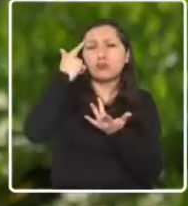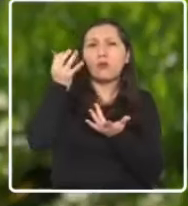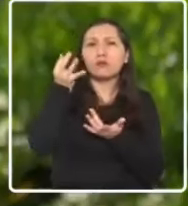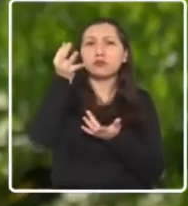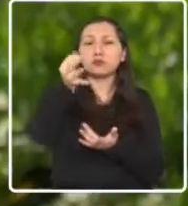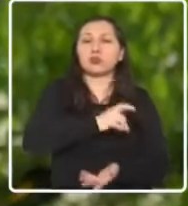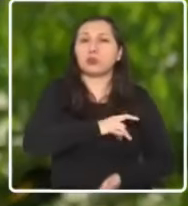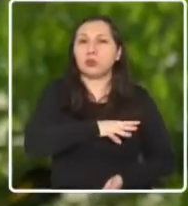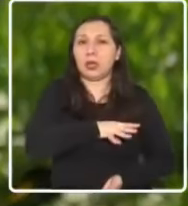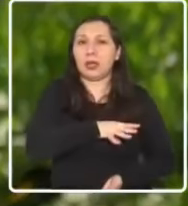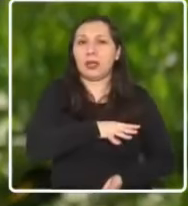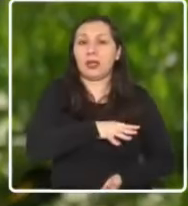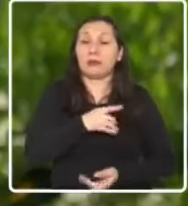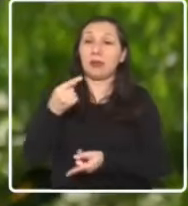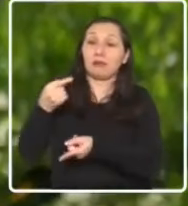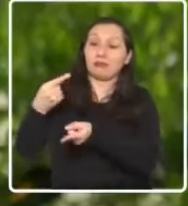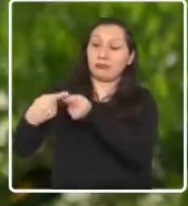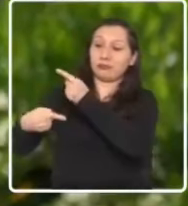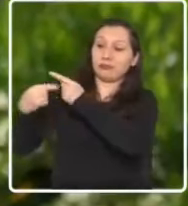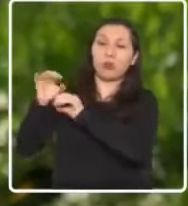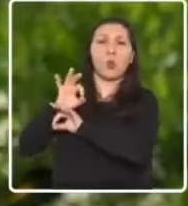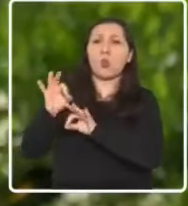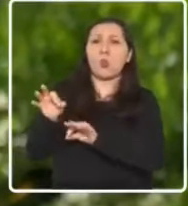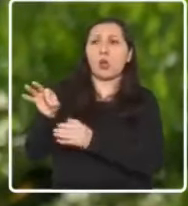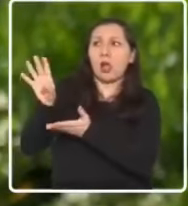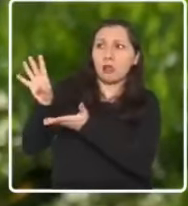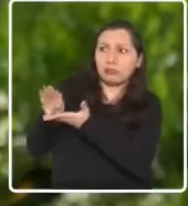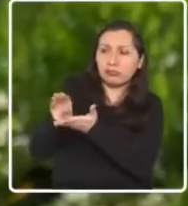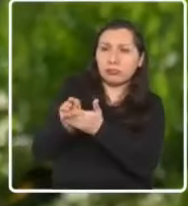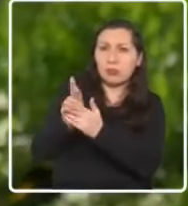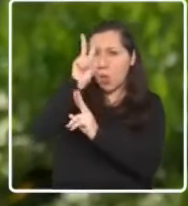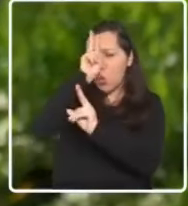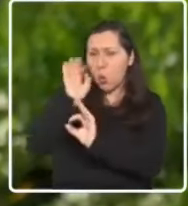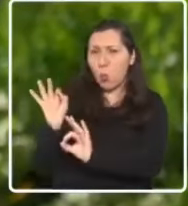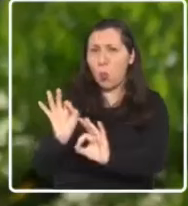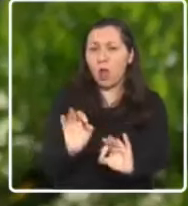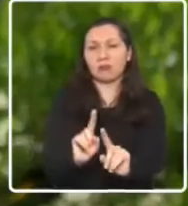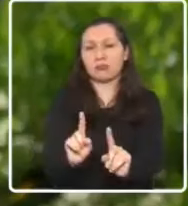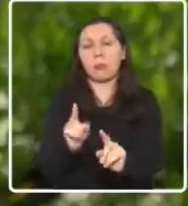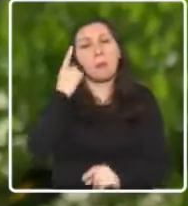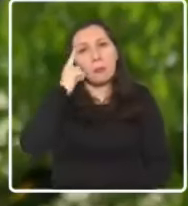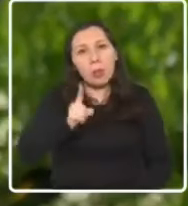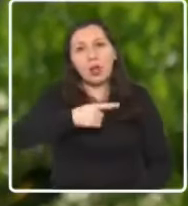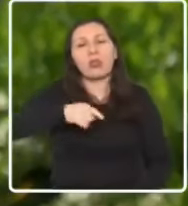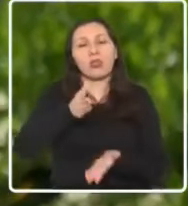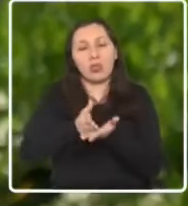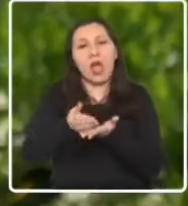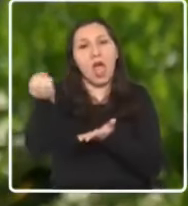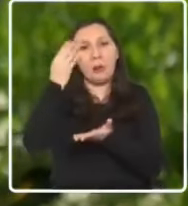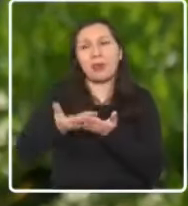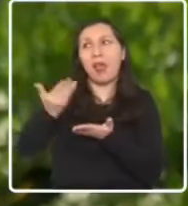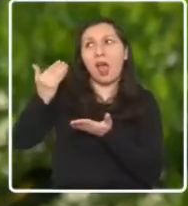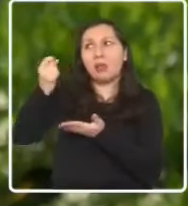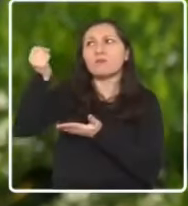Chile. La historia nunca se repite idéntica, pero debemos saber aprender de